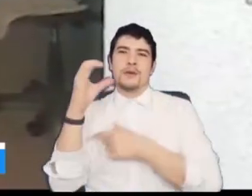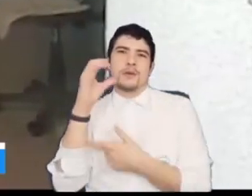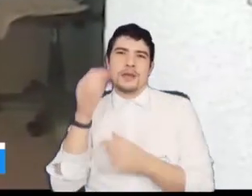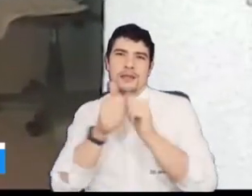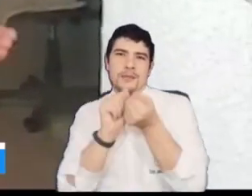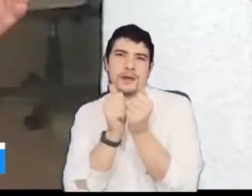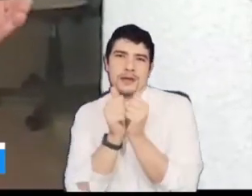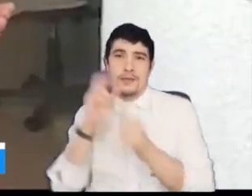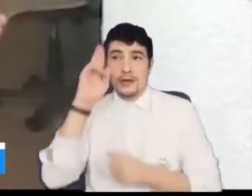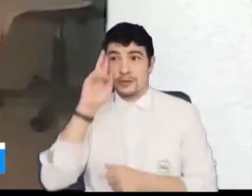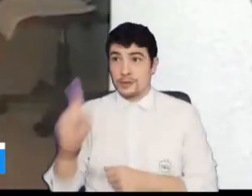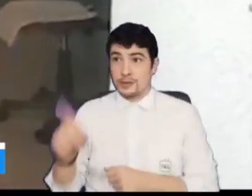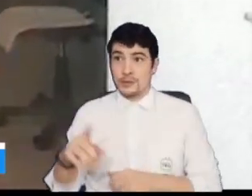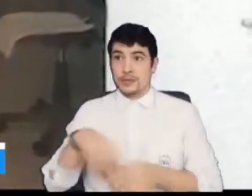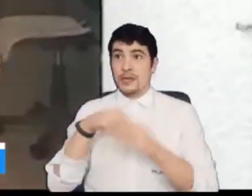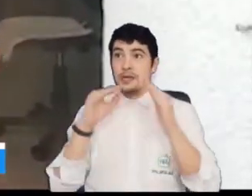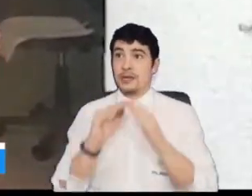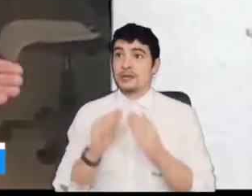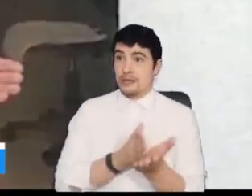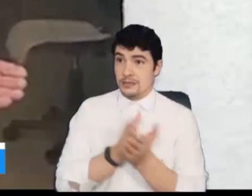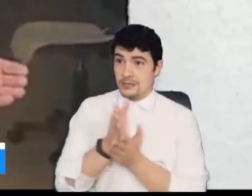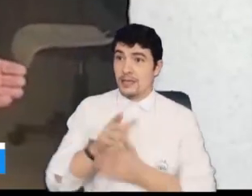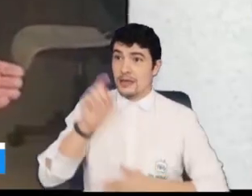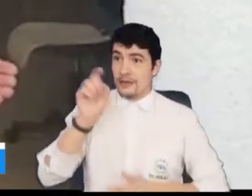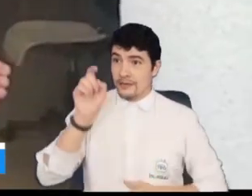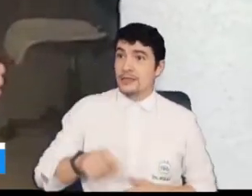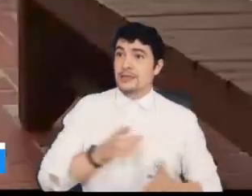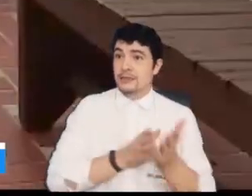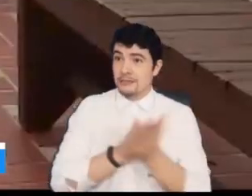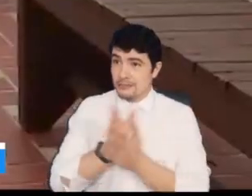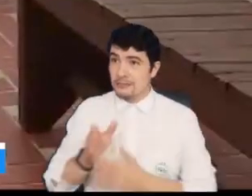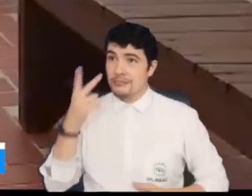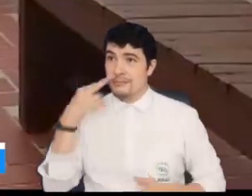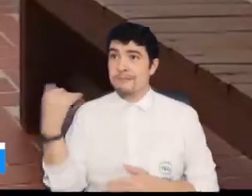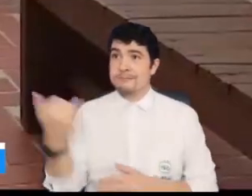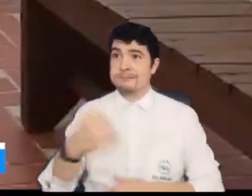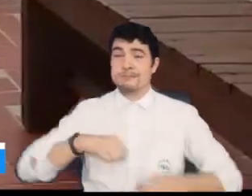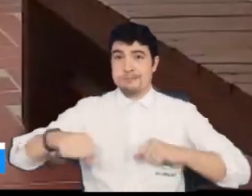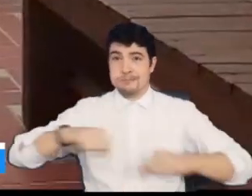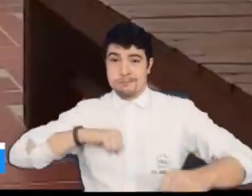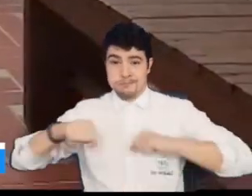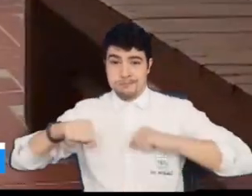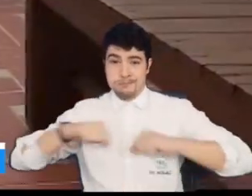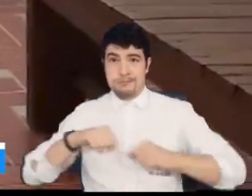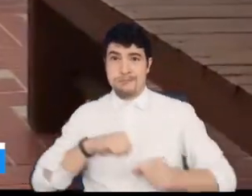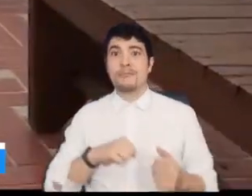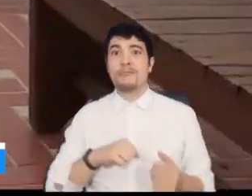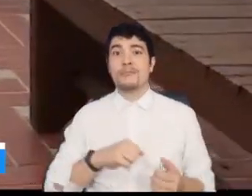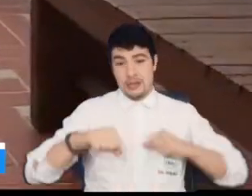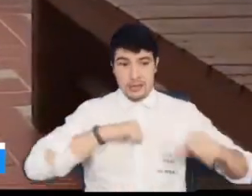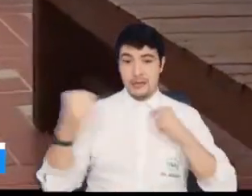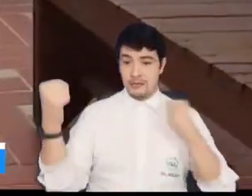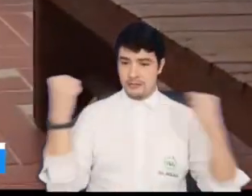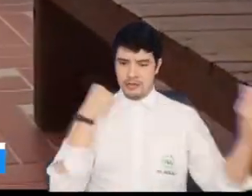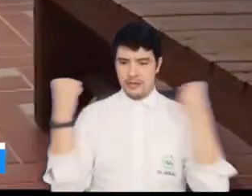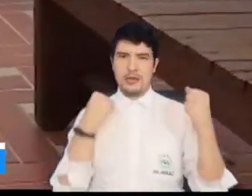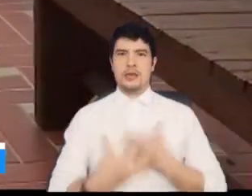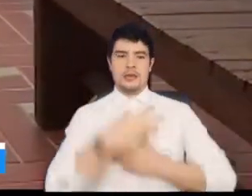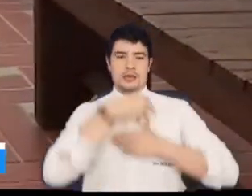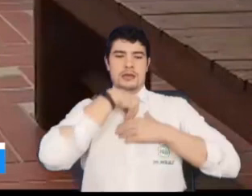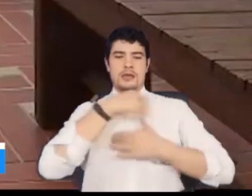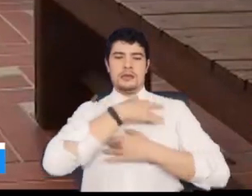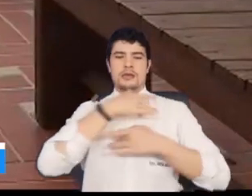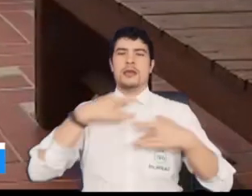Motilón debe mantenerse en forma, sobre todo en la parte física. El que hace ejercicio mantiene la salud. Esta cuarentena en casa me ha servido de